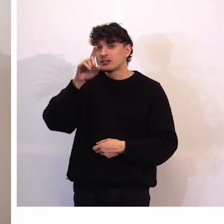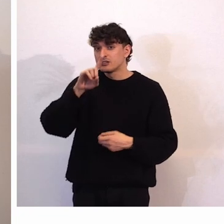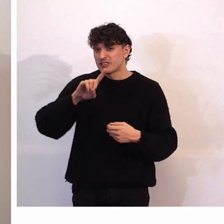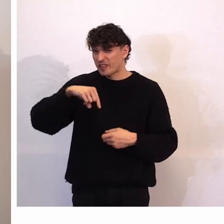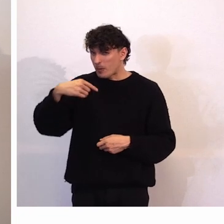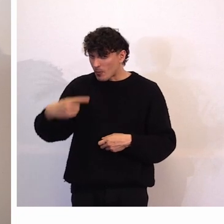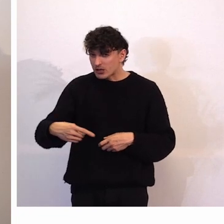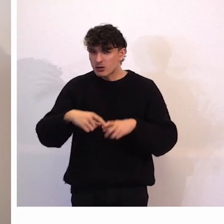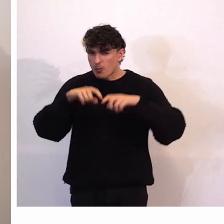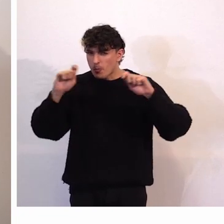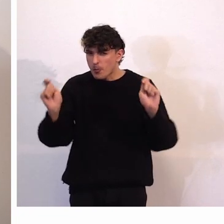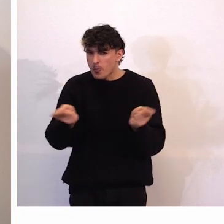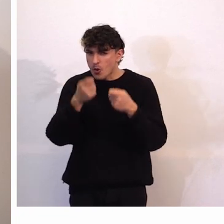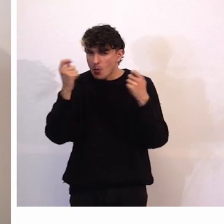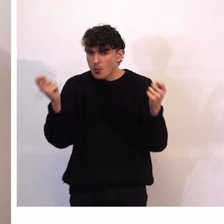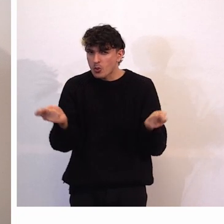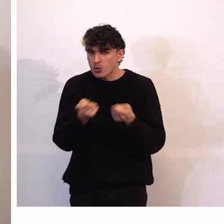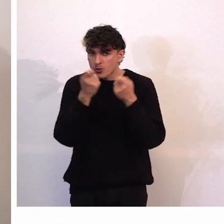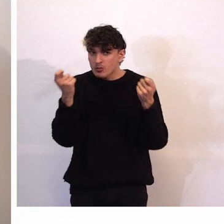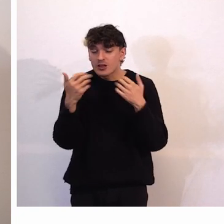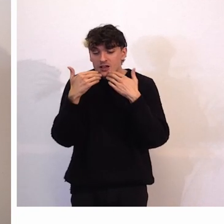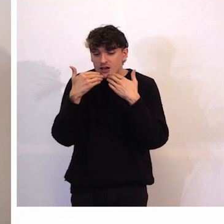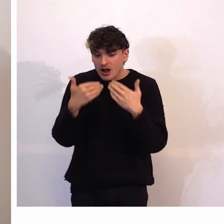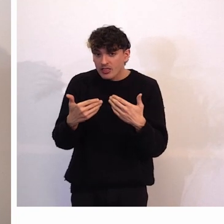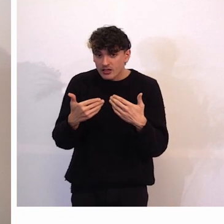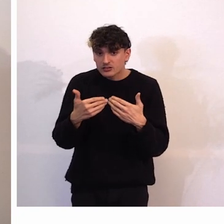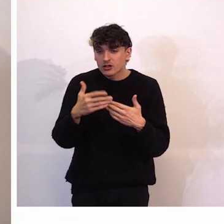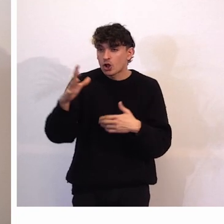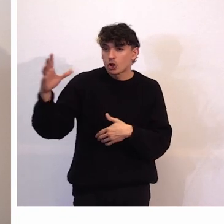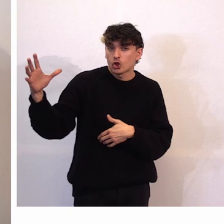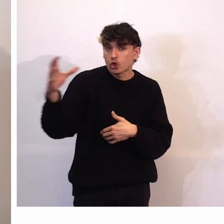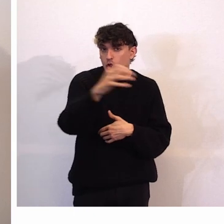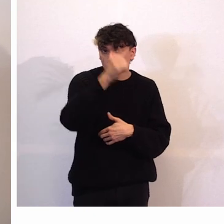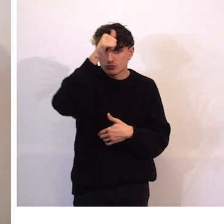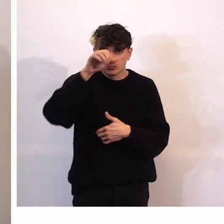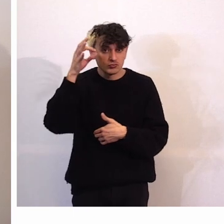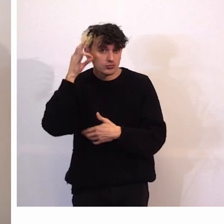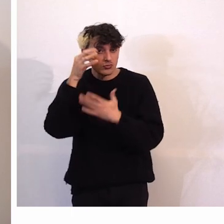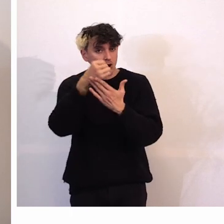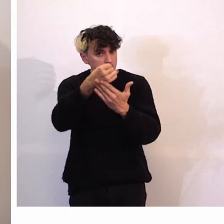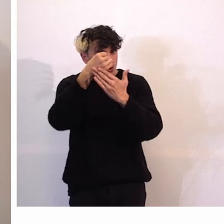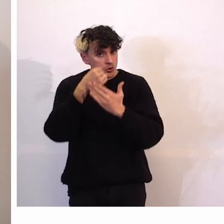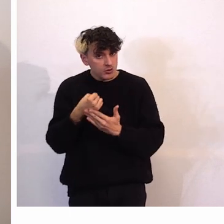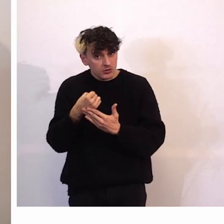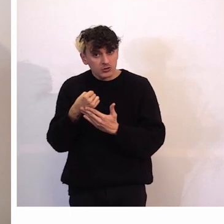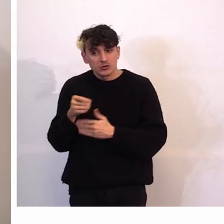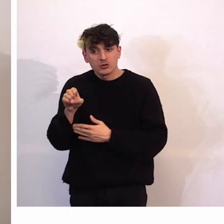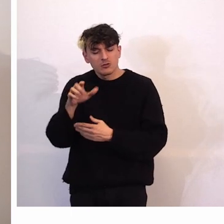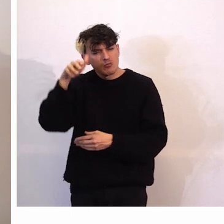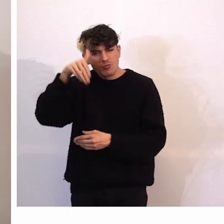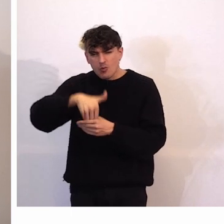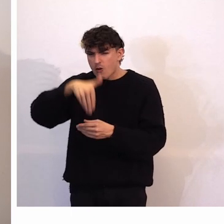promocionamos y logramos con el apoyo de todos y todas que fuera una de las más